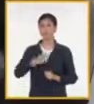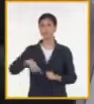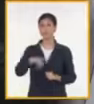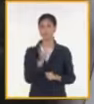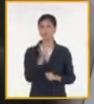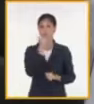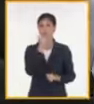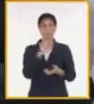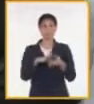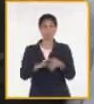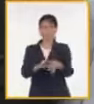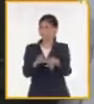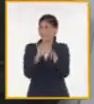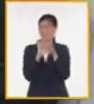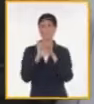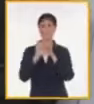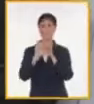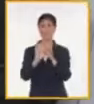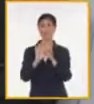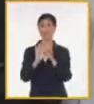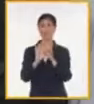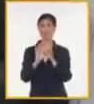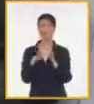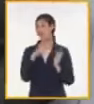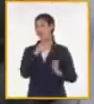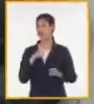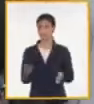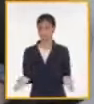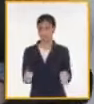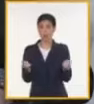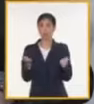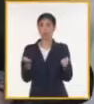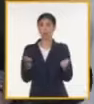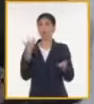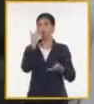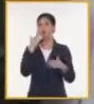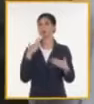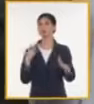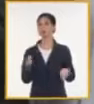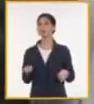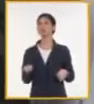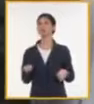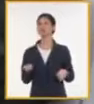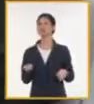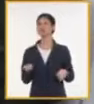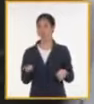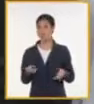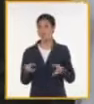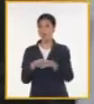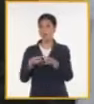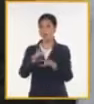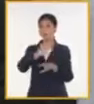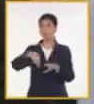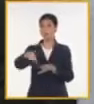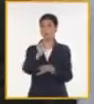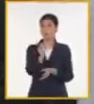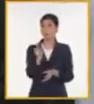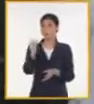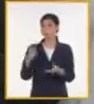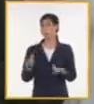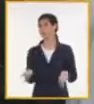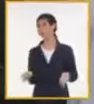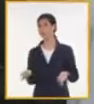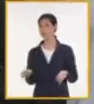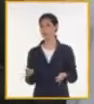porque incentiva a las personas a realizar eh acciones electivas porque impunemente no va a haber ninguna